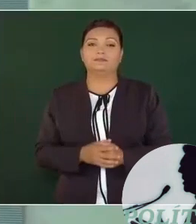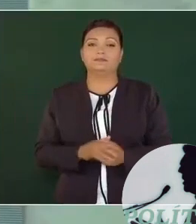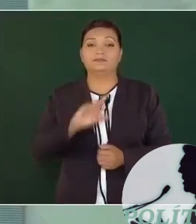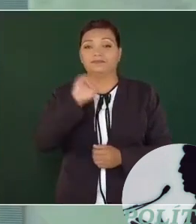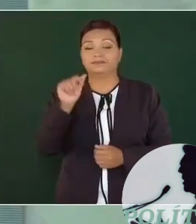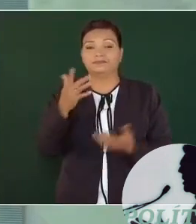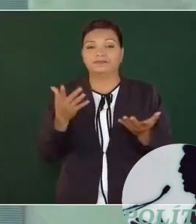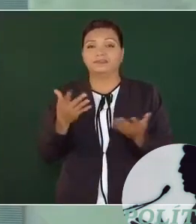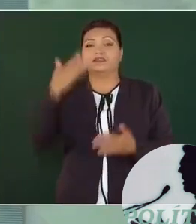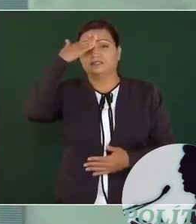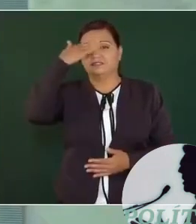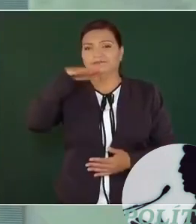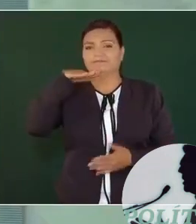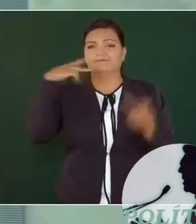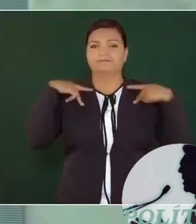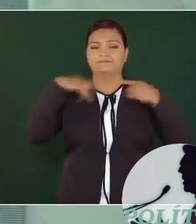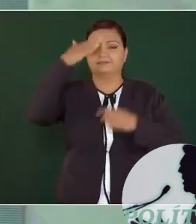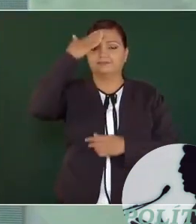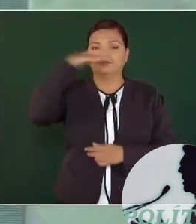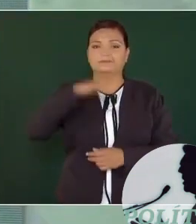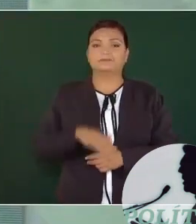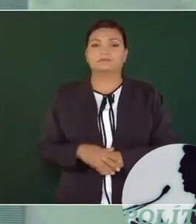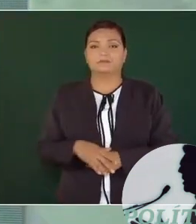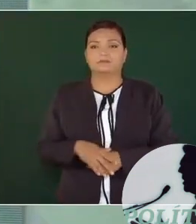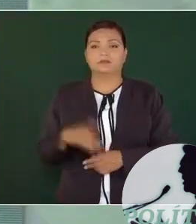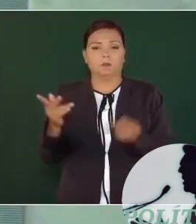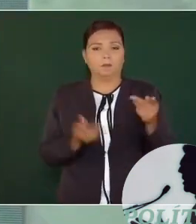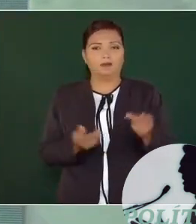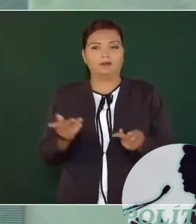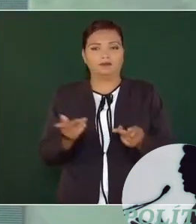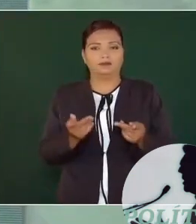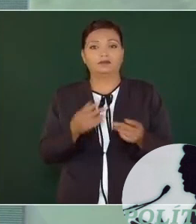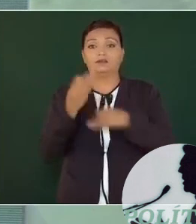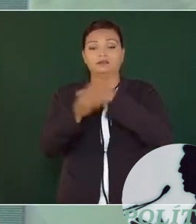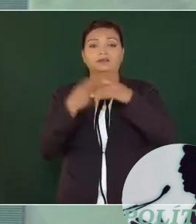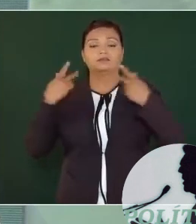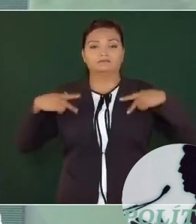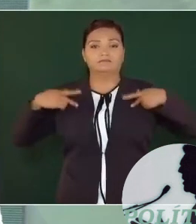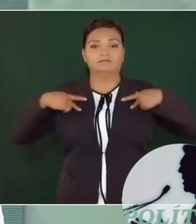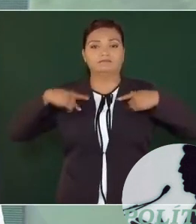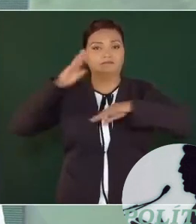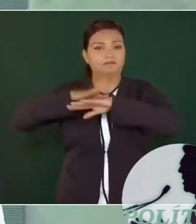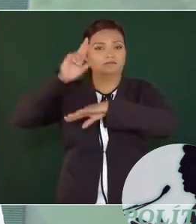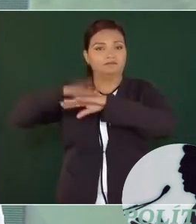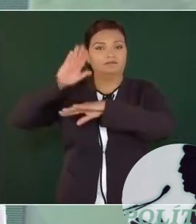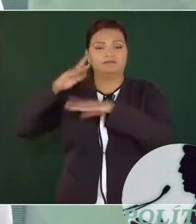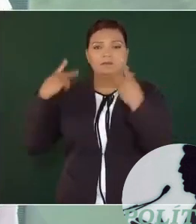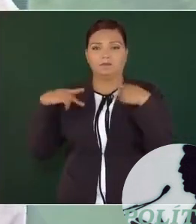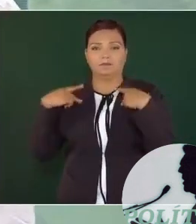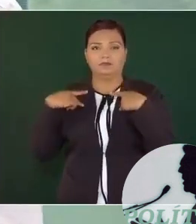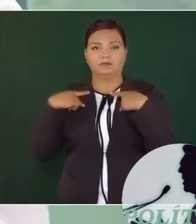y supieron actuar todos los ciudadanos, la mayoría de los